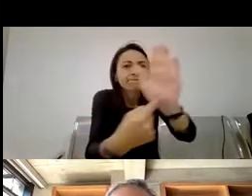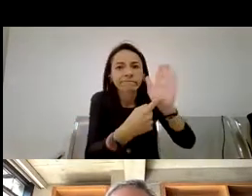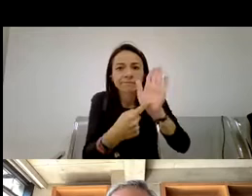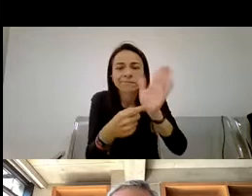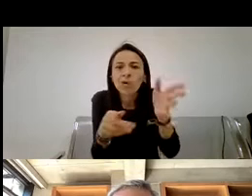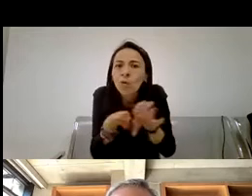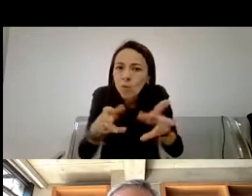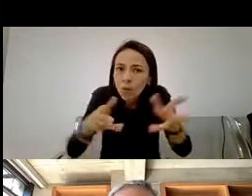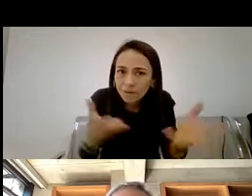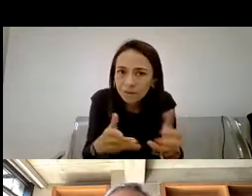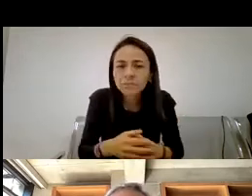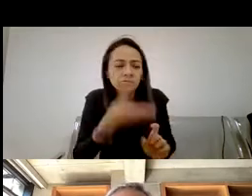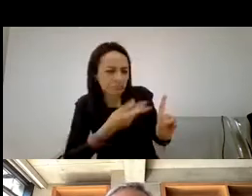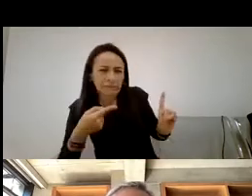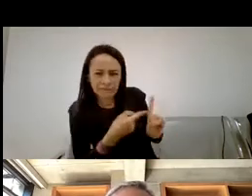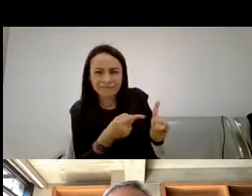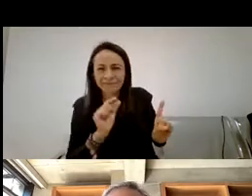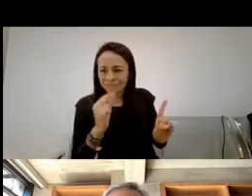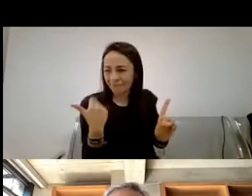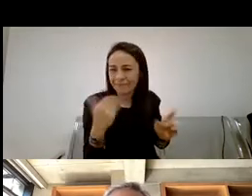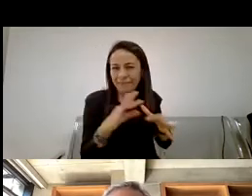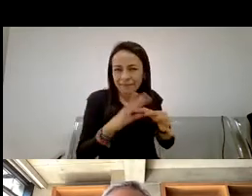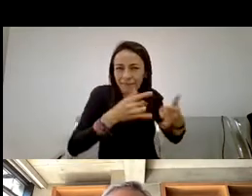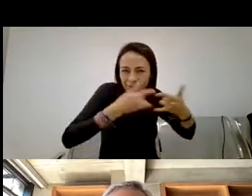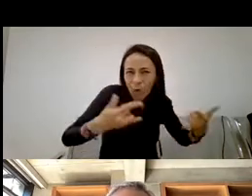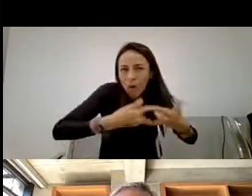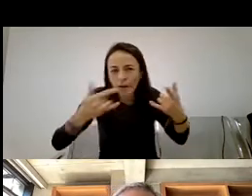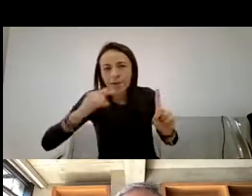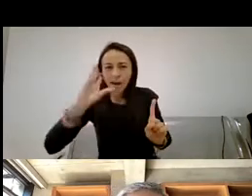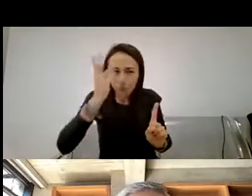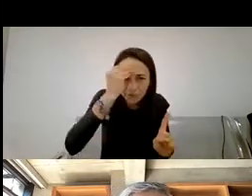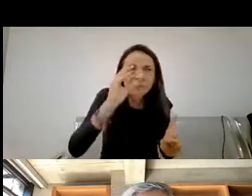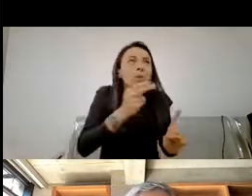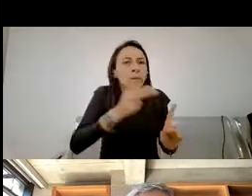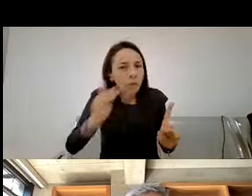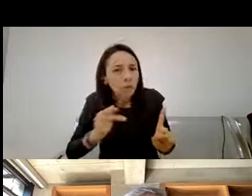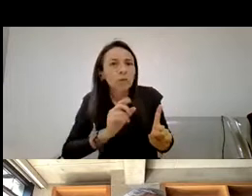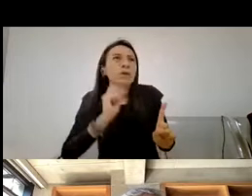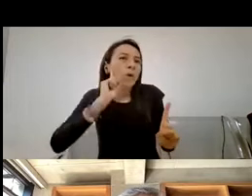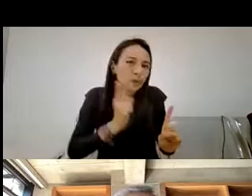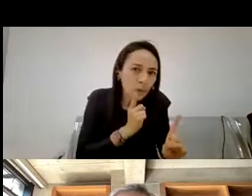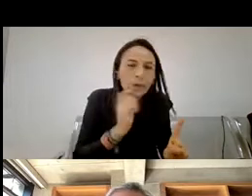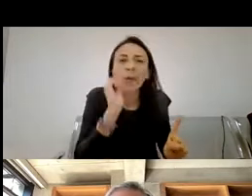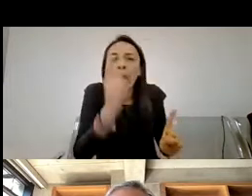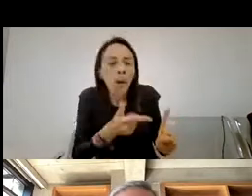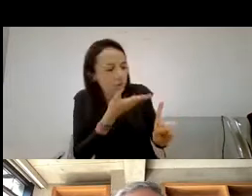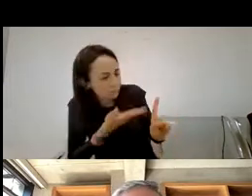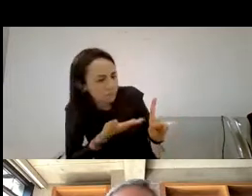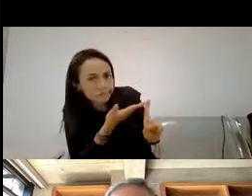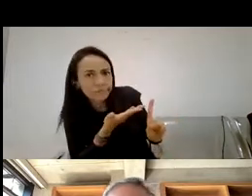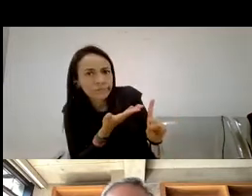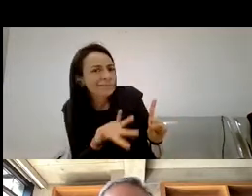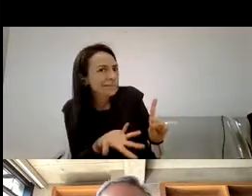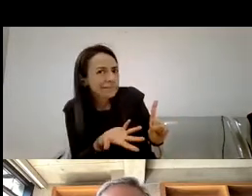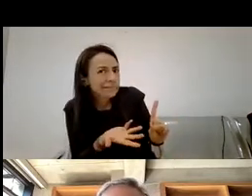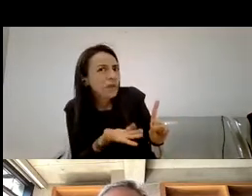situación que vive este chico o esta chica cuando tiene este método de comunicación facilitada o